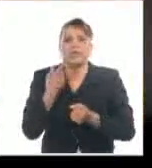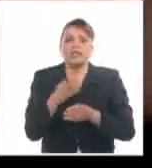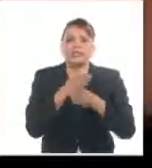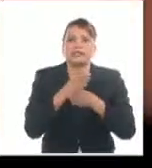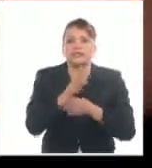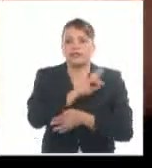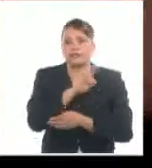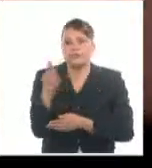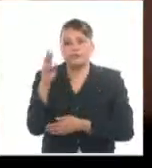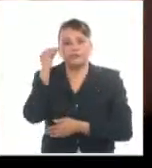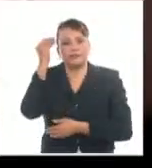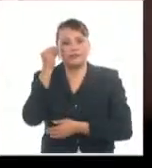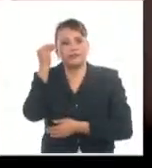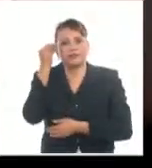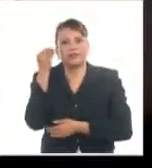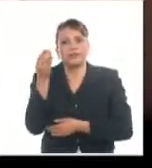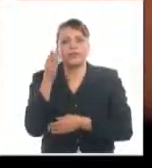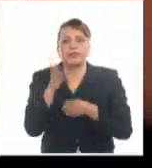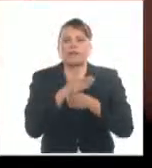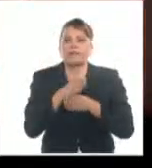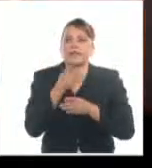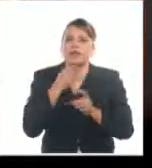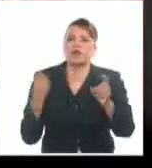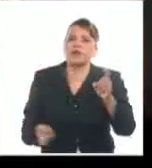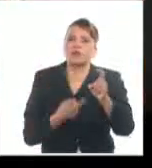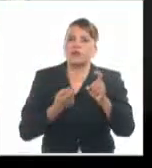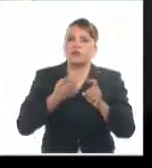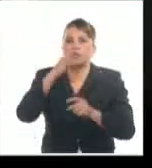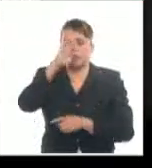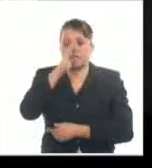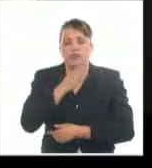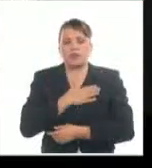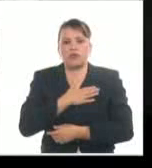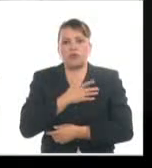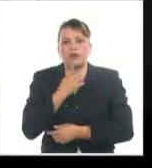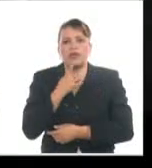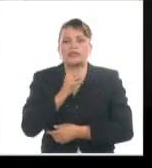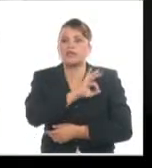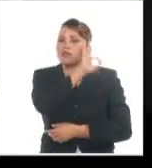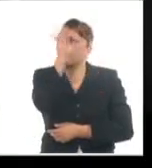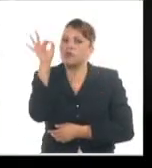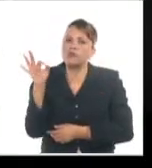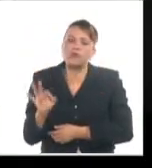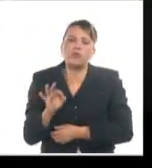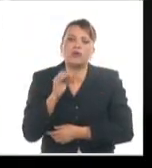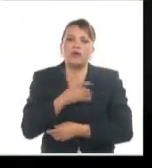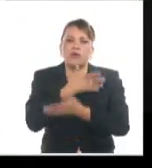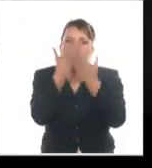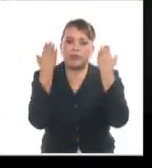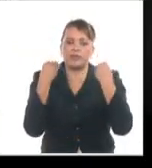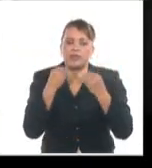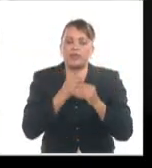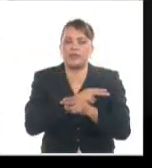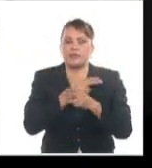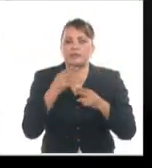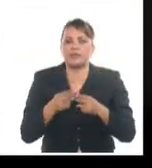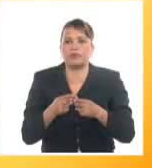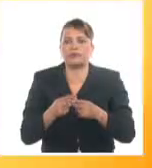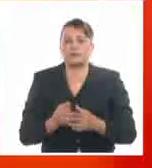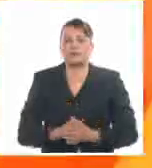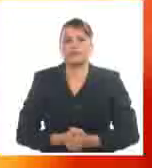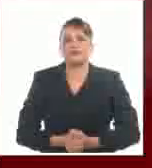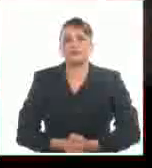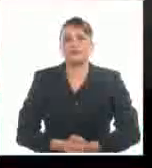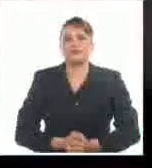pensamientos devenidos en bandera de lucha para el pueblo cubano, ese que jamás debe olvidar la historia y sus